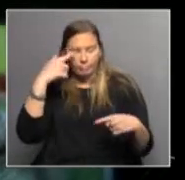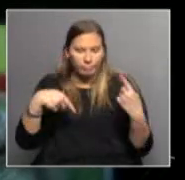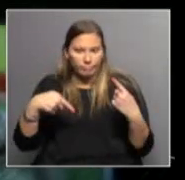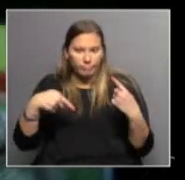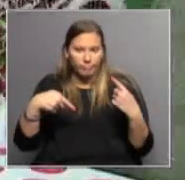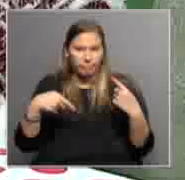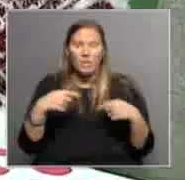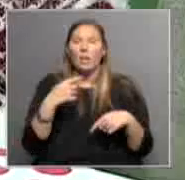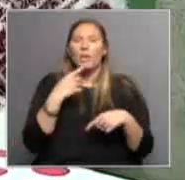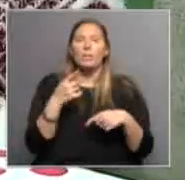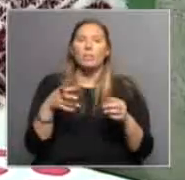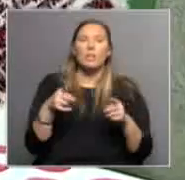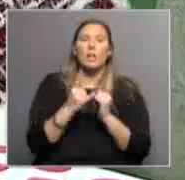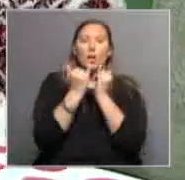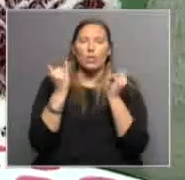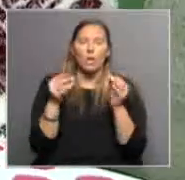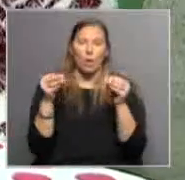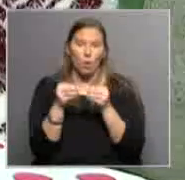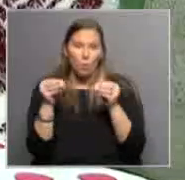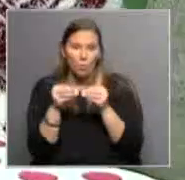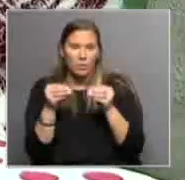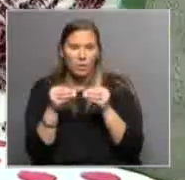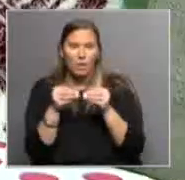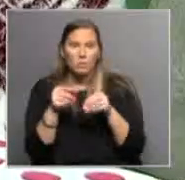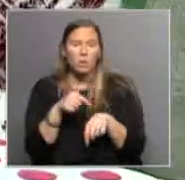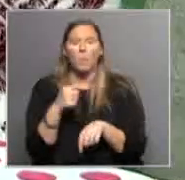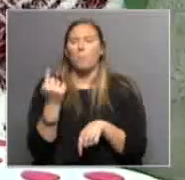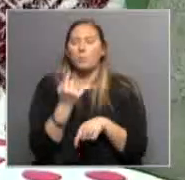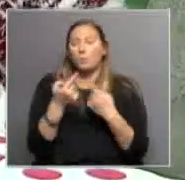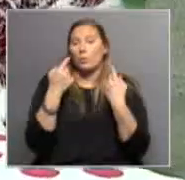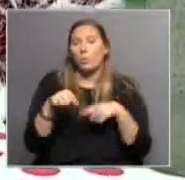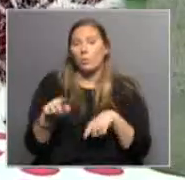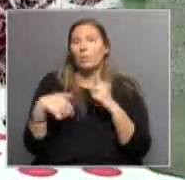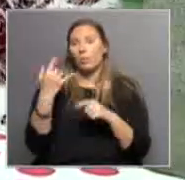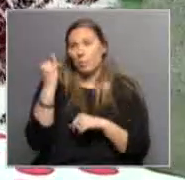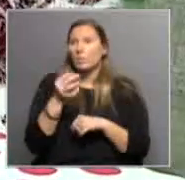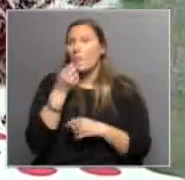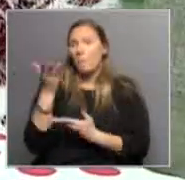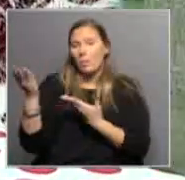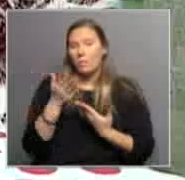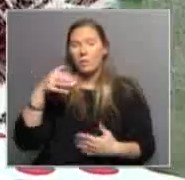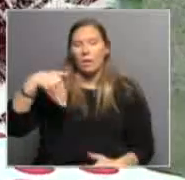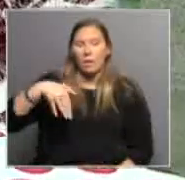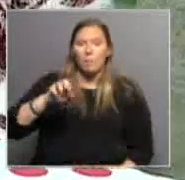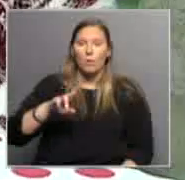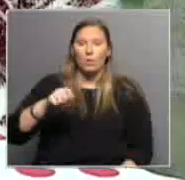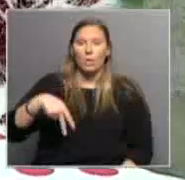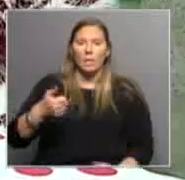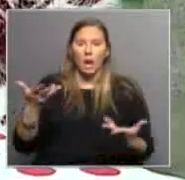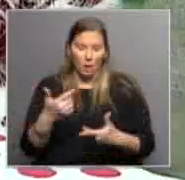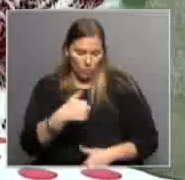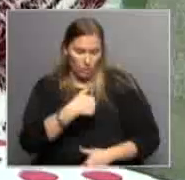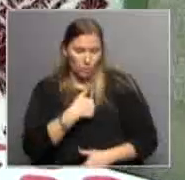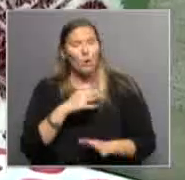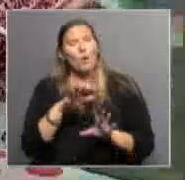Los días y les compañeres son unos minutos de diferencia. Campo, en un rato le vas a poder dar la bienvenida a Morena Ferreira. Ahora a mí, ¿cómo